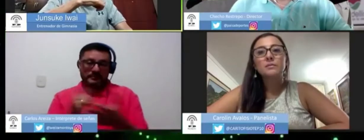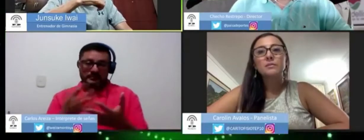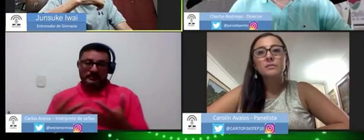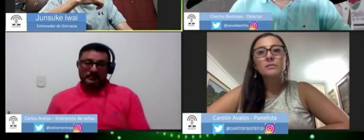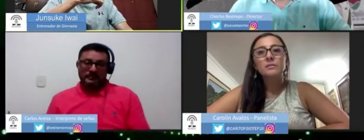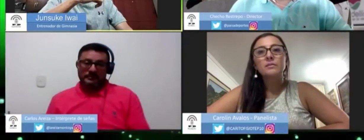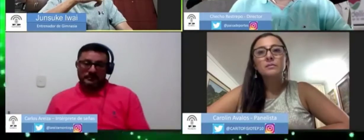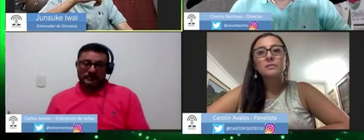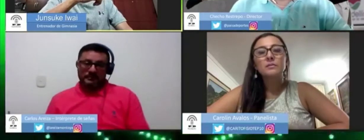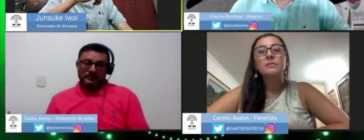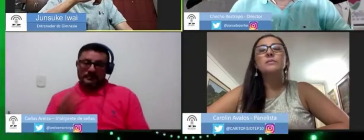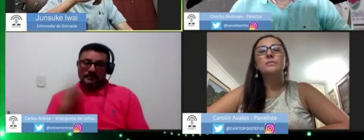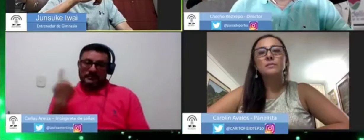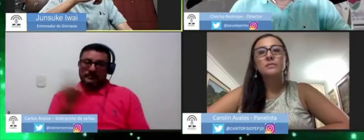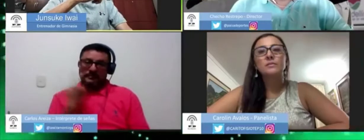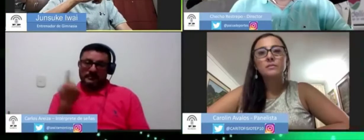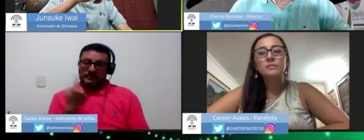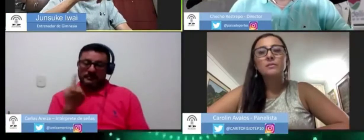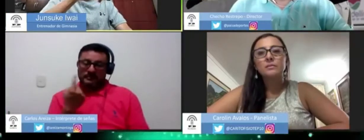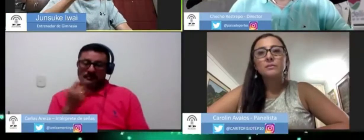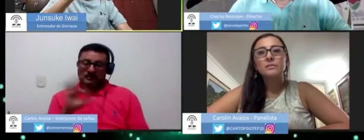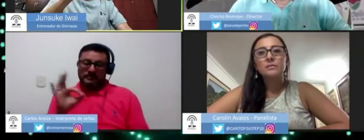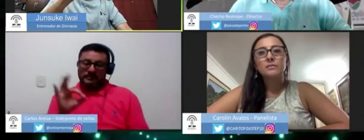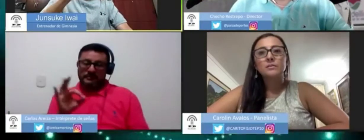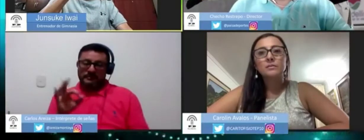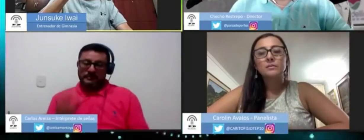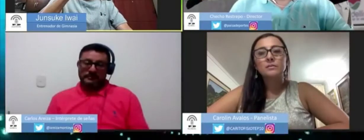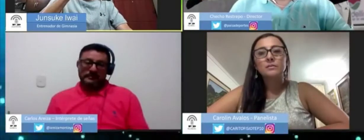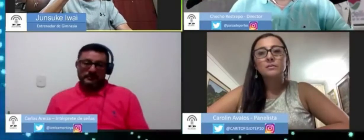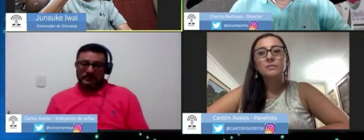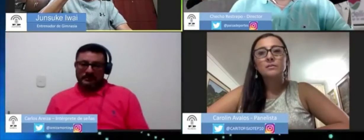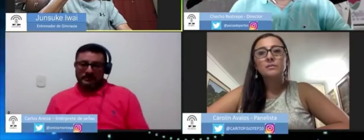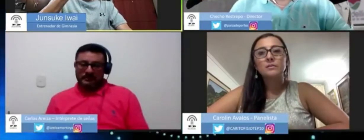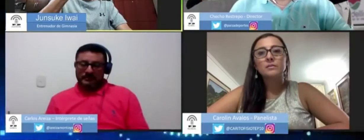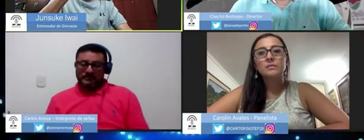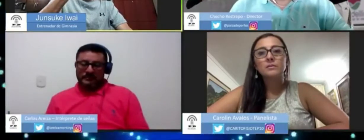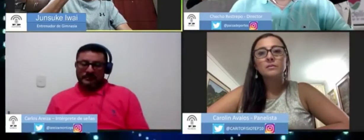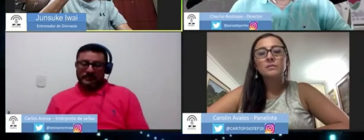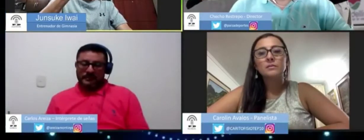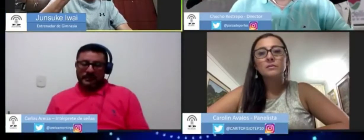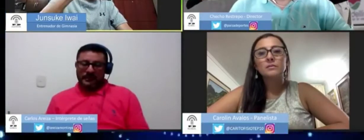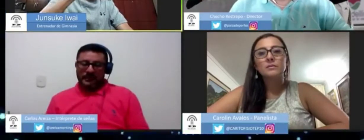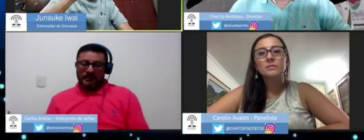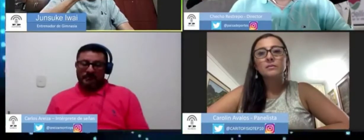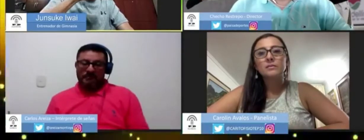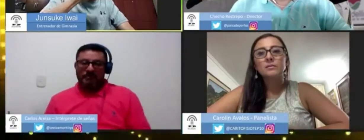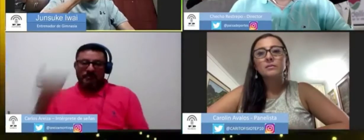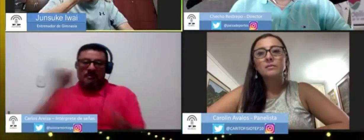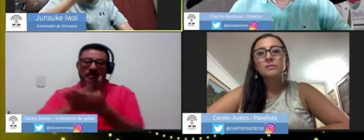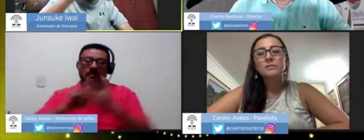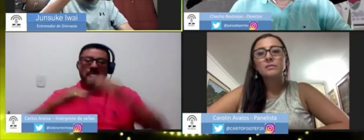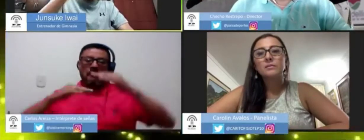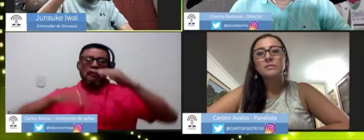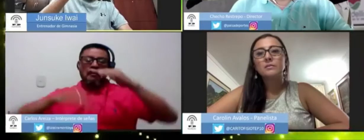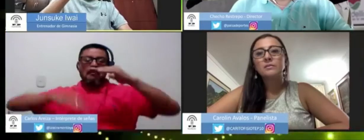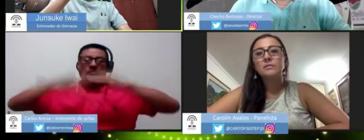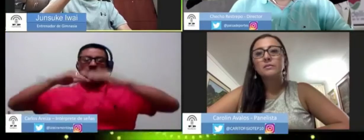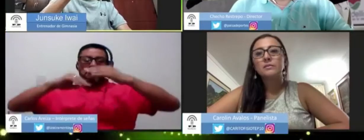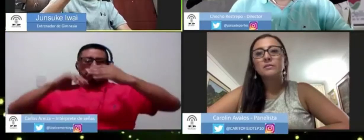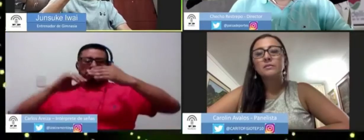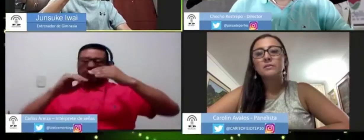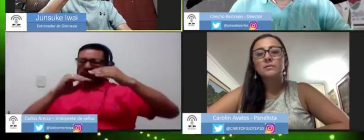solo, ¿ya? Entonces, llegas hasta cierto nivel, pero de ahí,